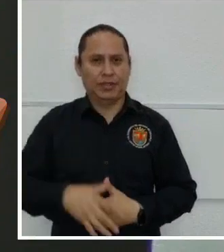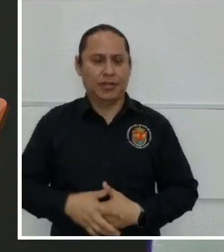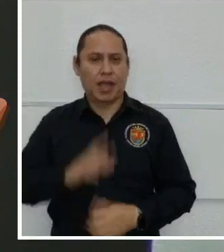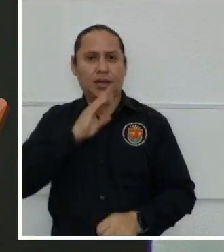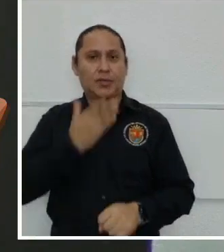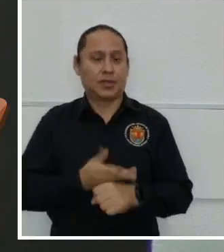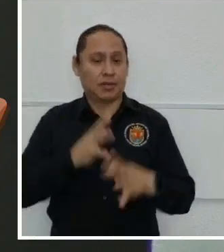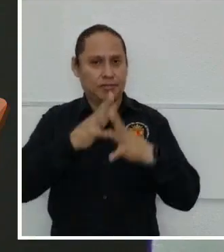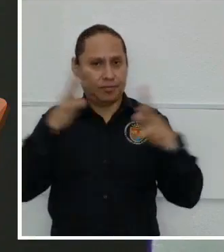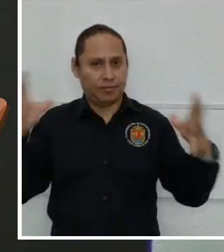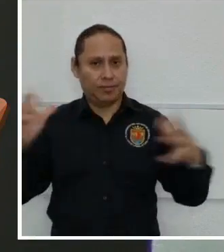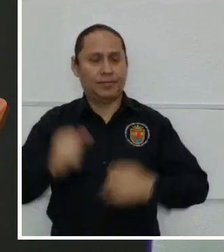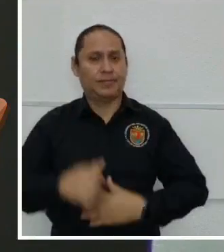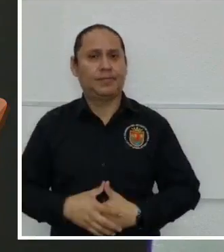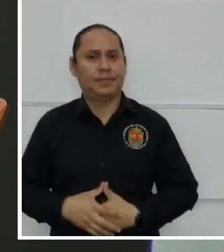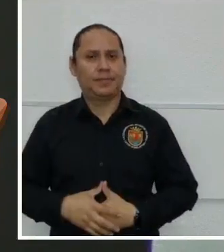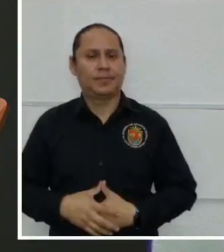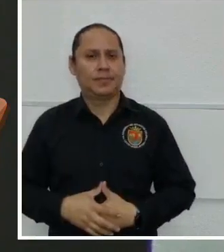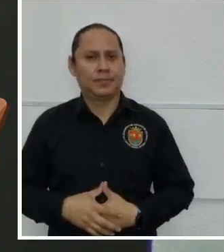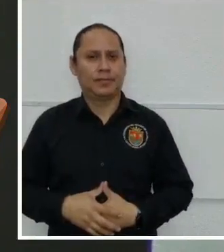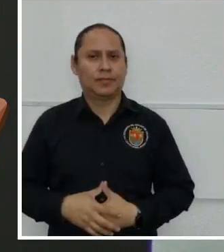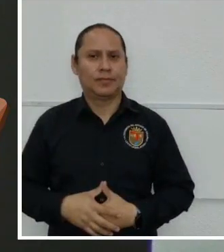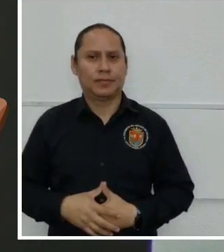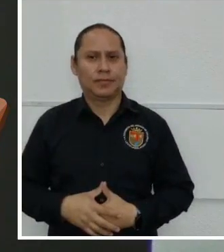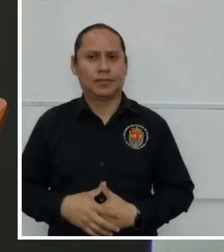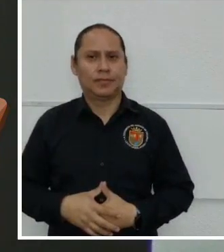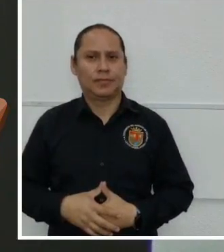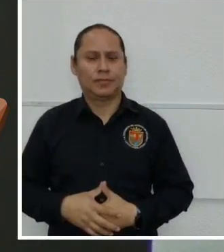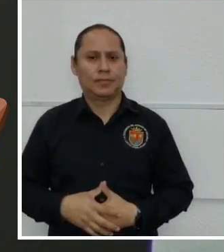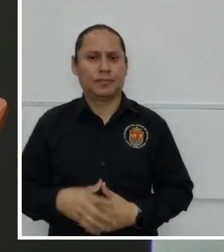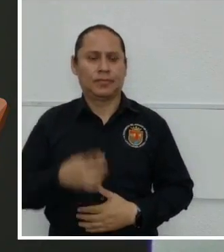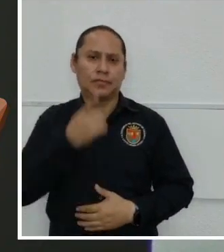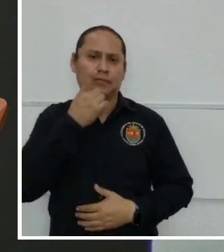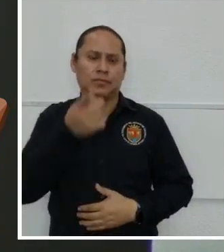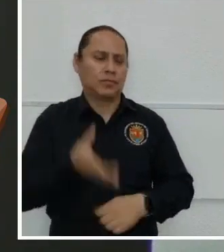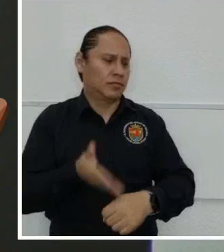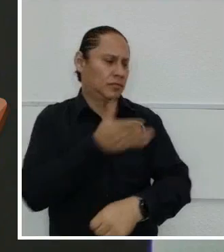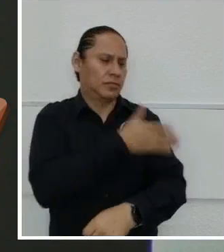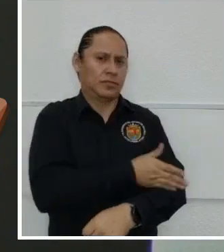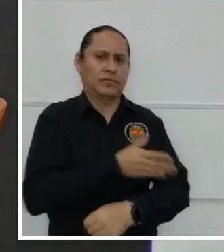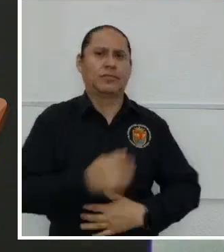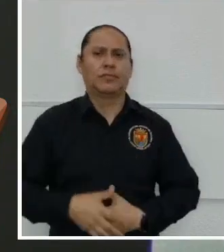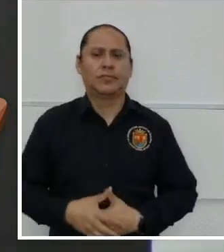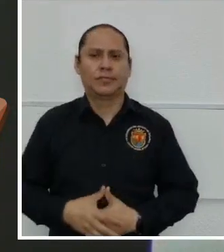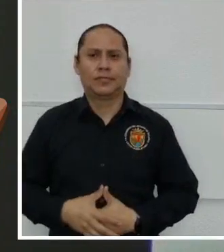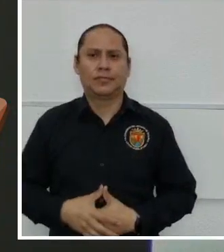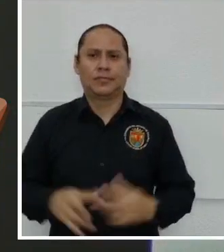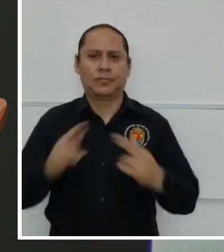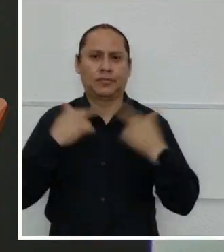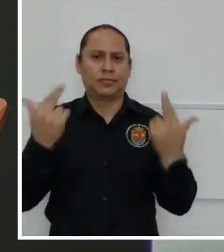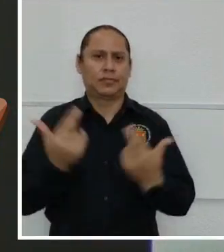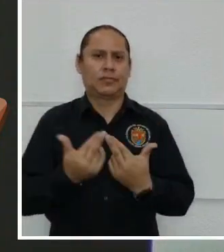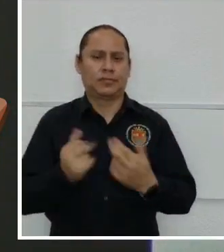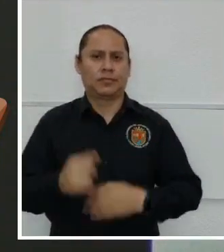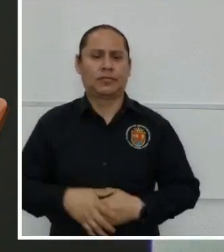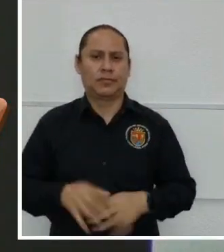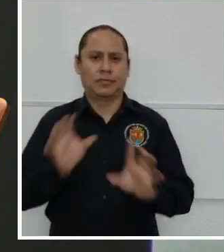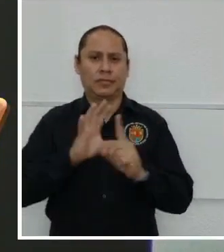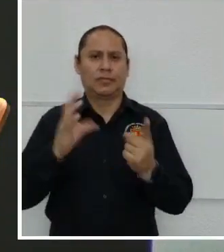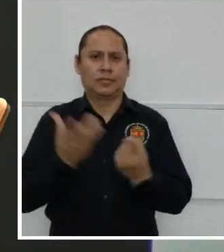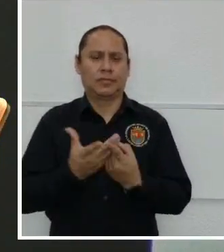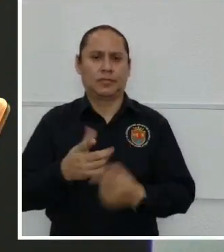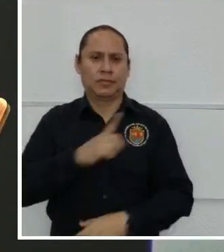gran responsabilidad. Les decía yo algunos días. Unos días que nos reunimos la Comisión